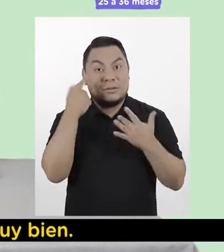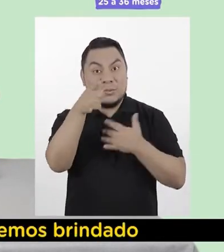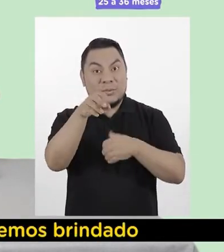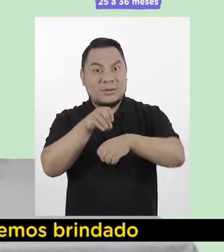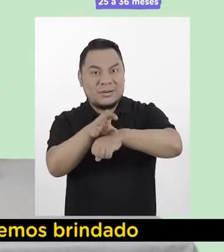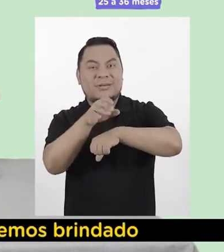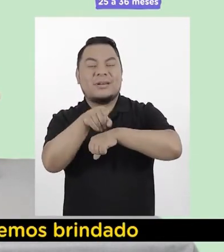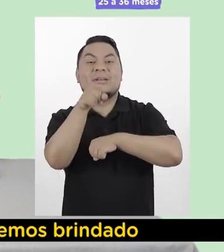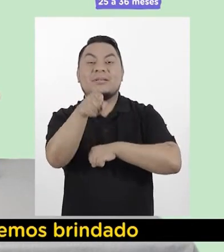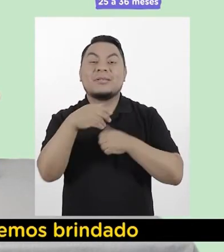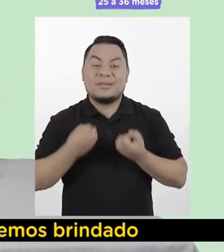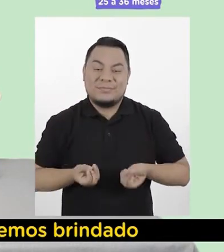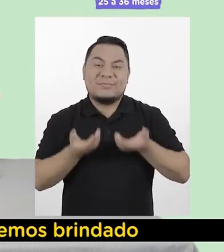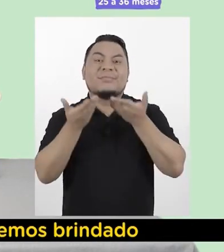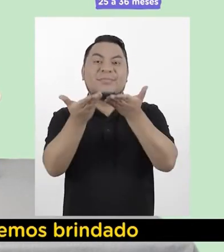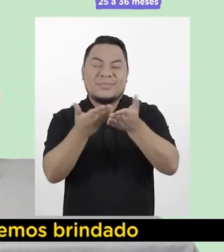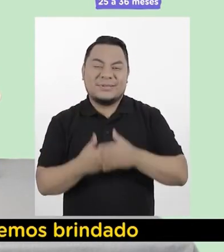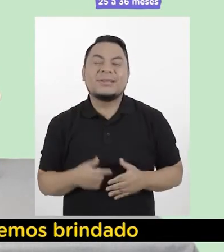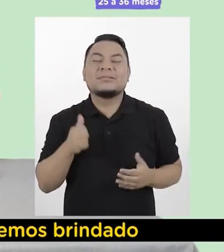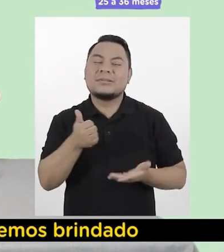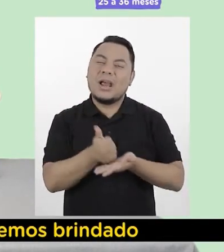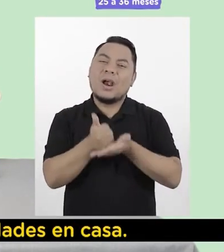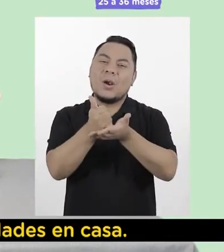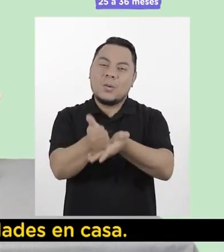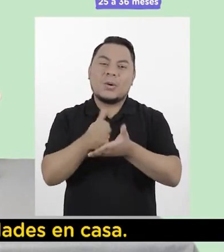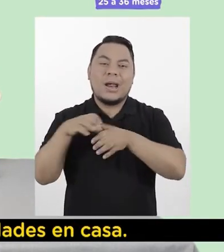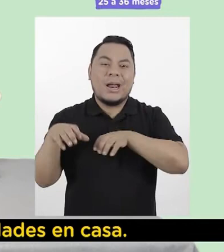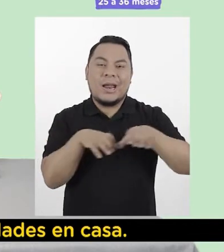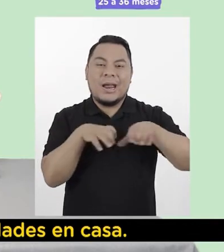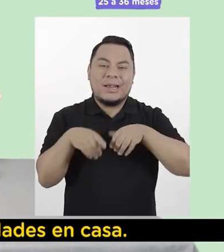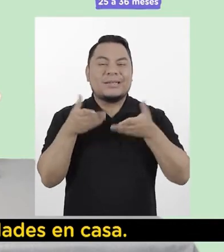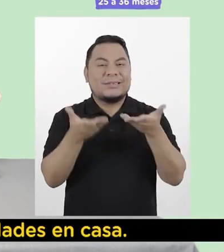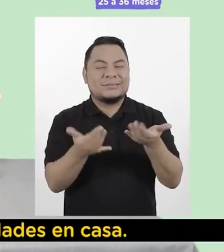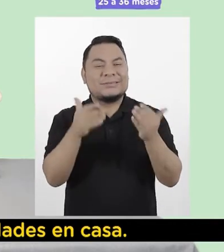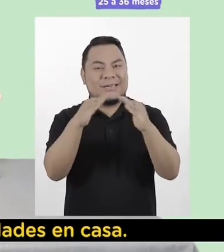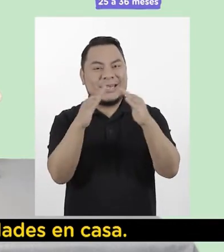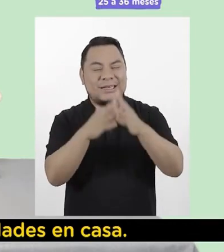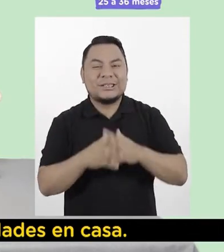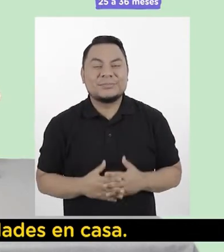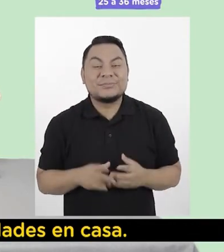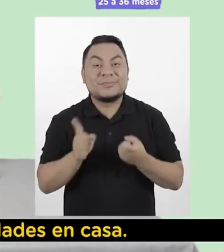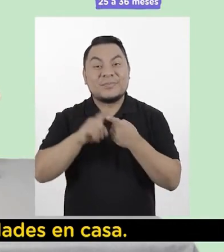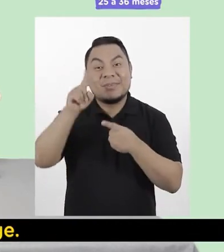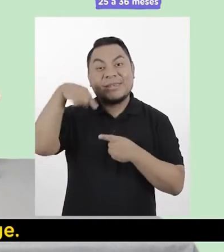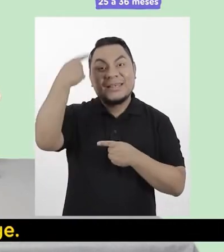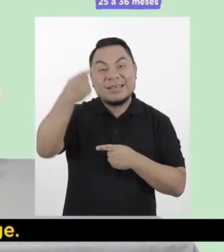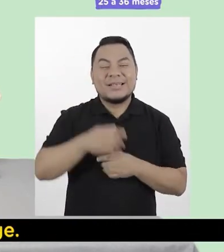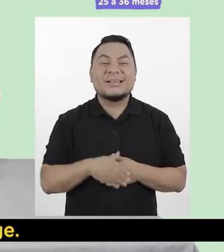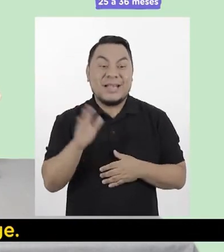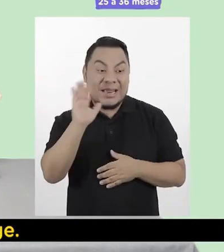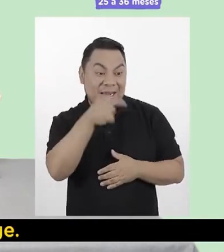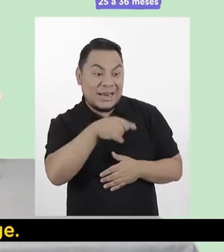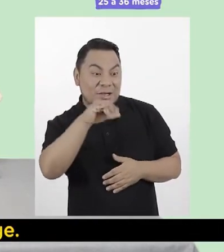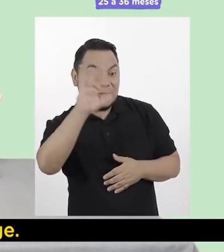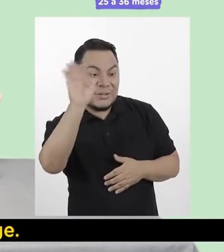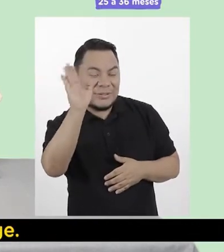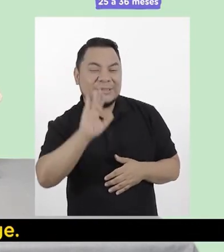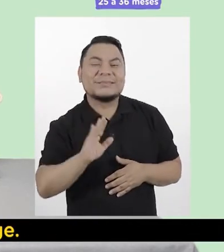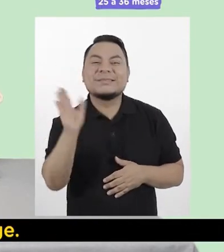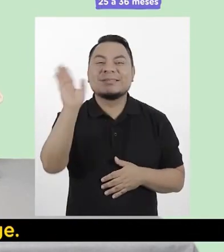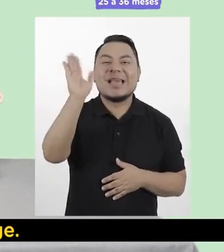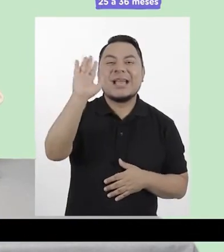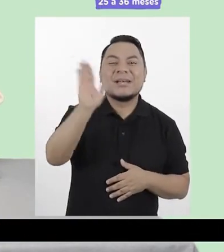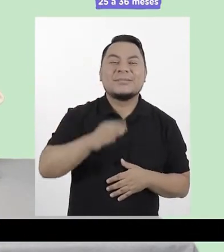bien. Espero que las recomendaciones que les hemos brindado los ayuden con el desarrollo de las actividades en casa. ¡Hasta pronto!